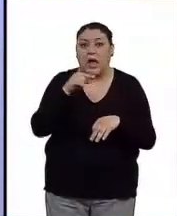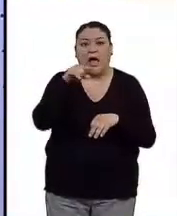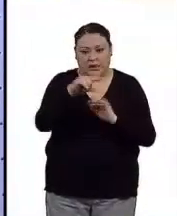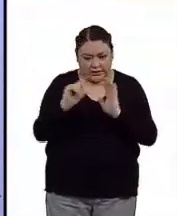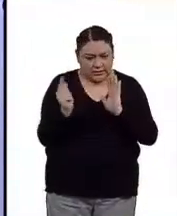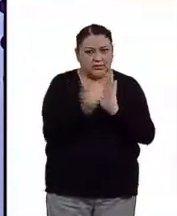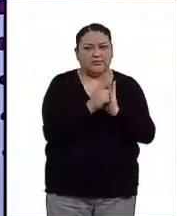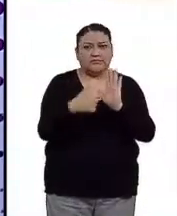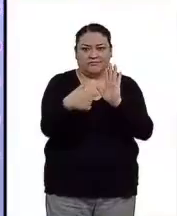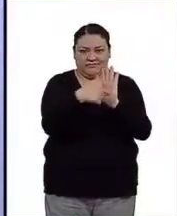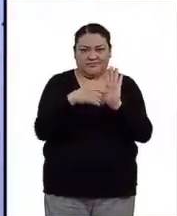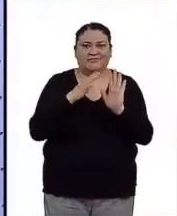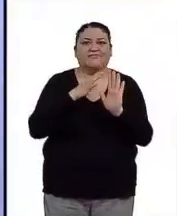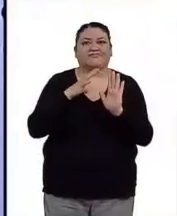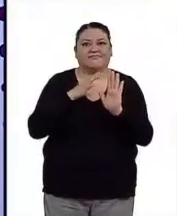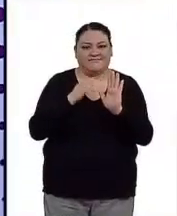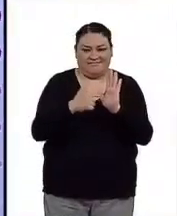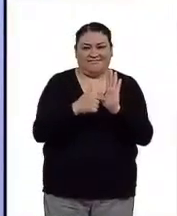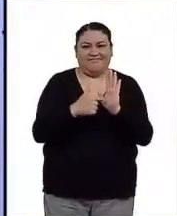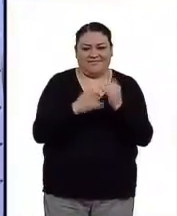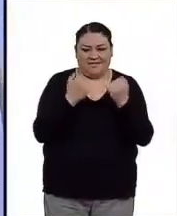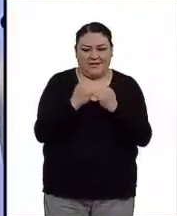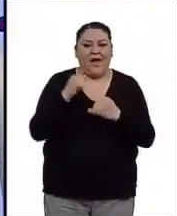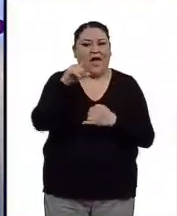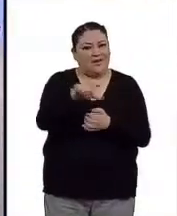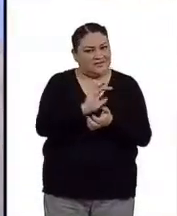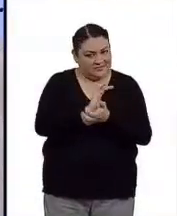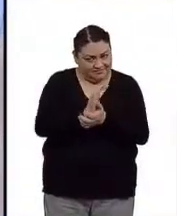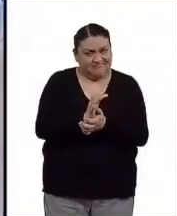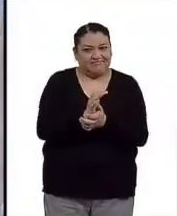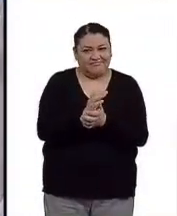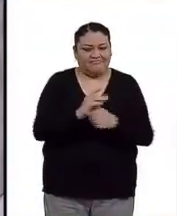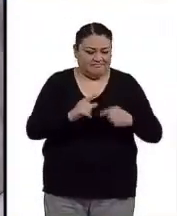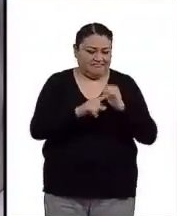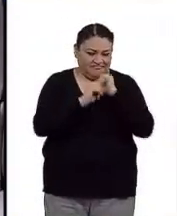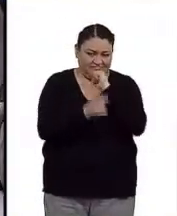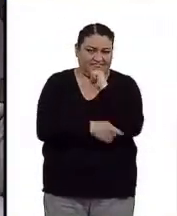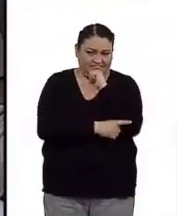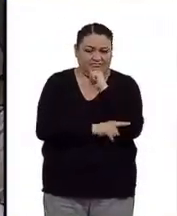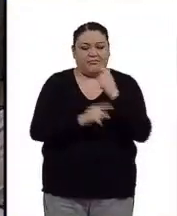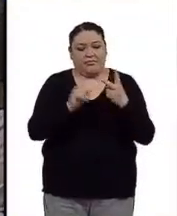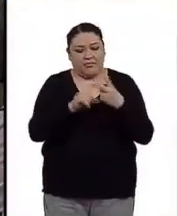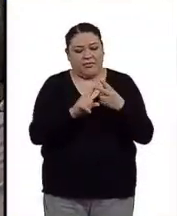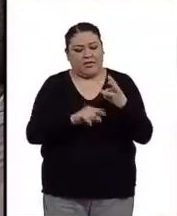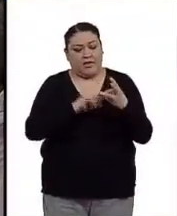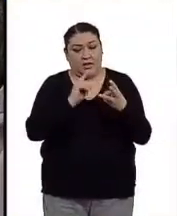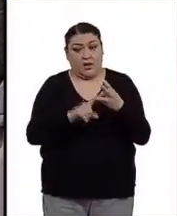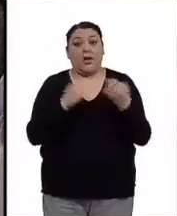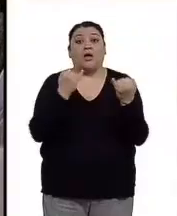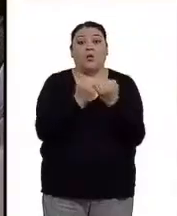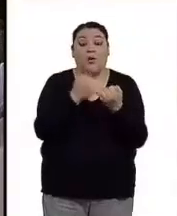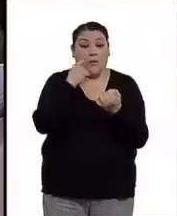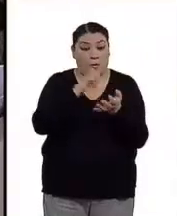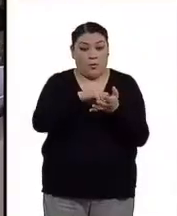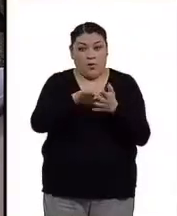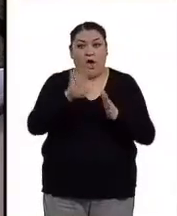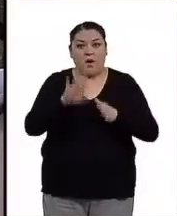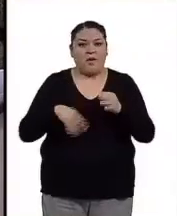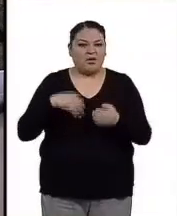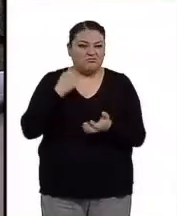tal cual cabe perfectamente el concepto de discriminación por embarazo. Y también nos habla de que es violencia laboral cuando hay